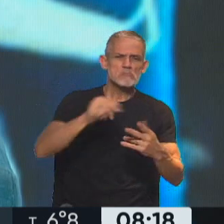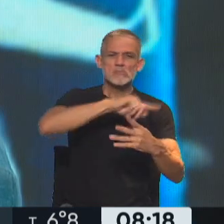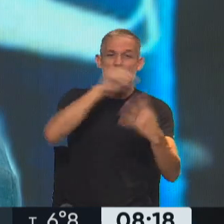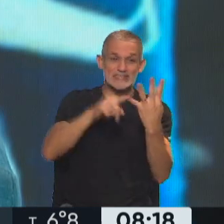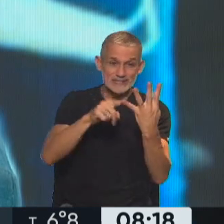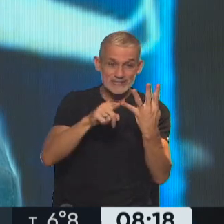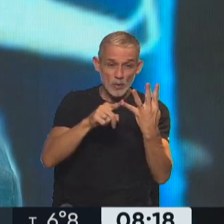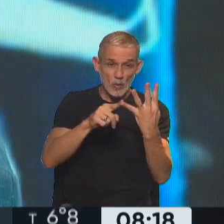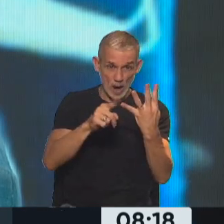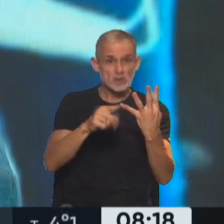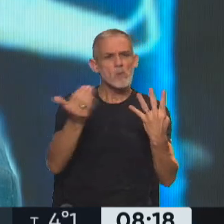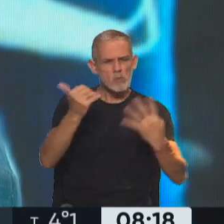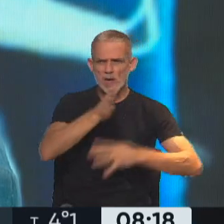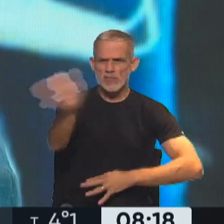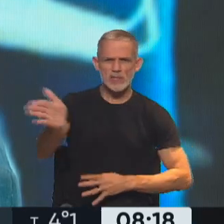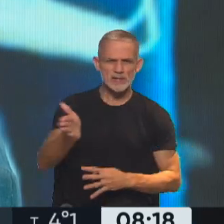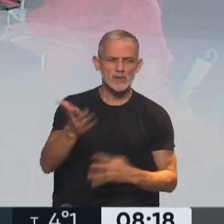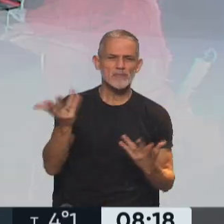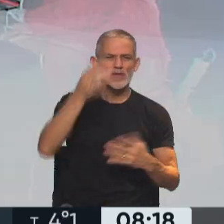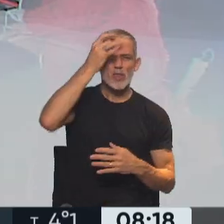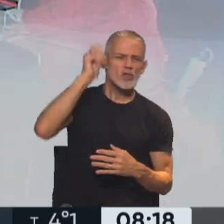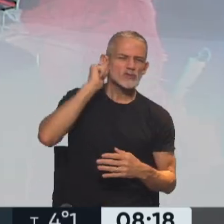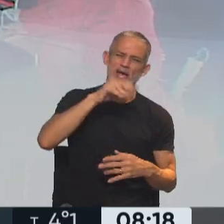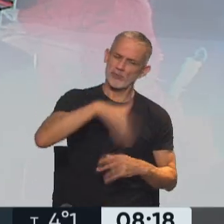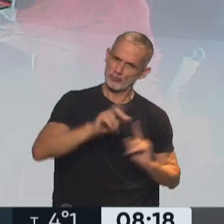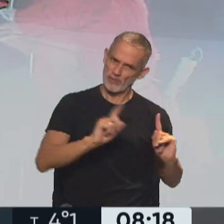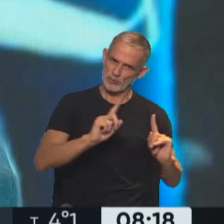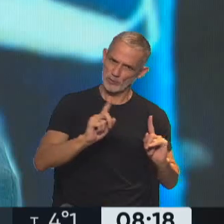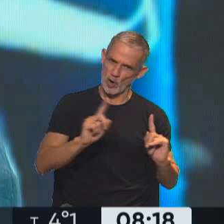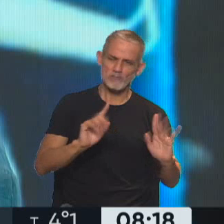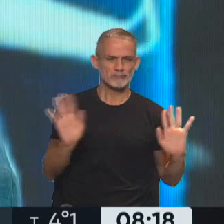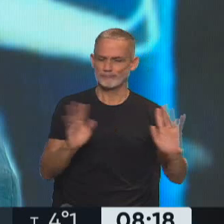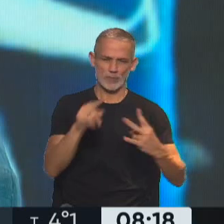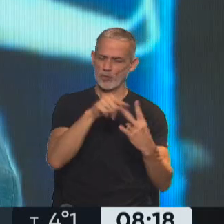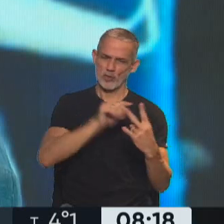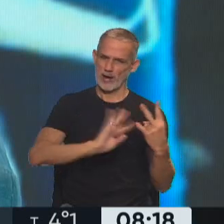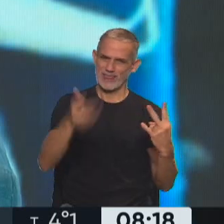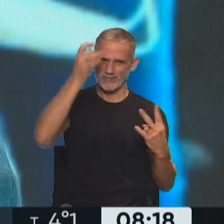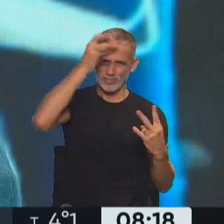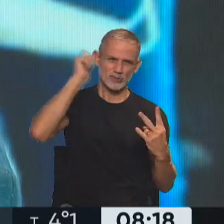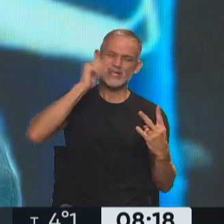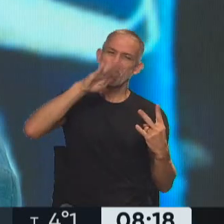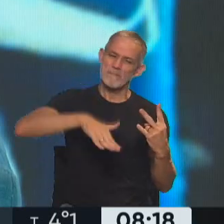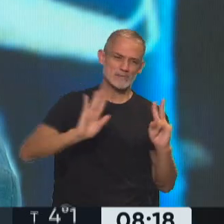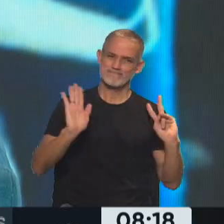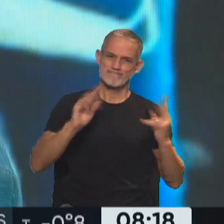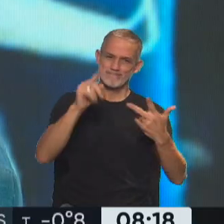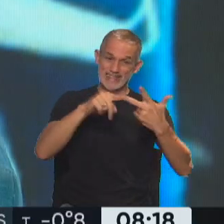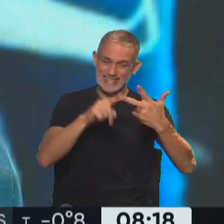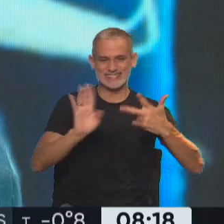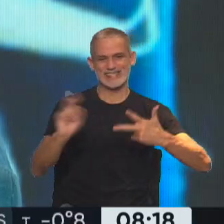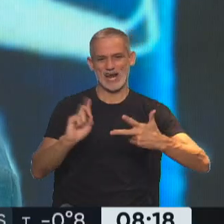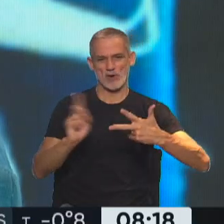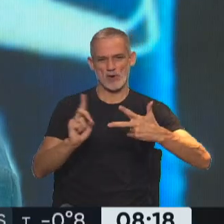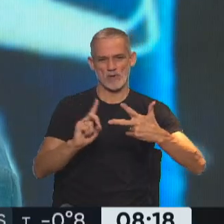segundo refuerzo o cuarta dosis. Para los menores de 12 años todavía no está previsto. Todavía no está No. previsto. Eso todavía no está, Está.